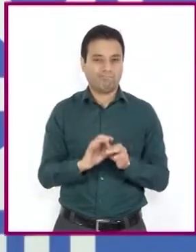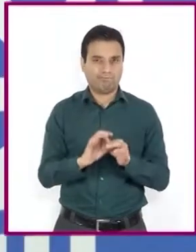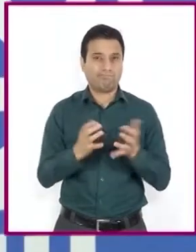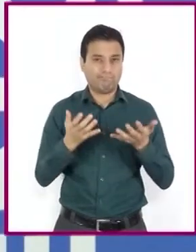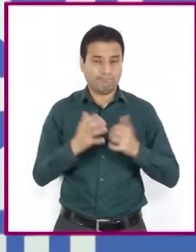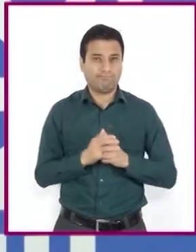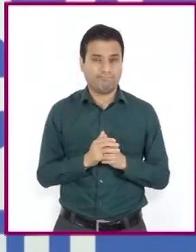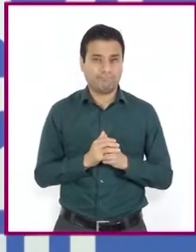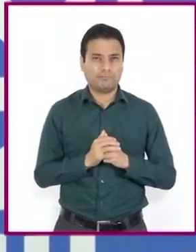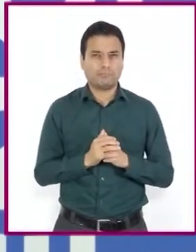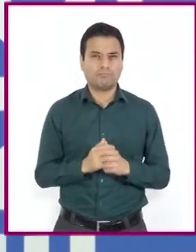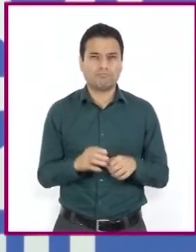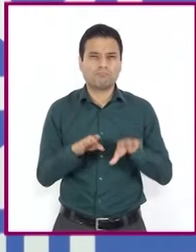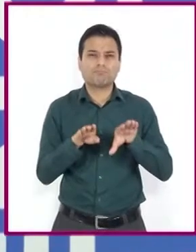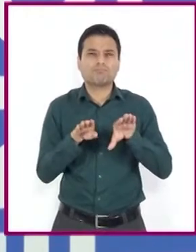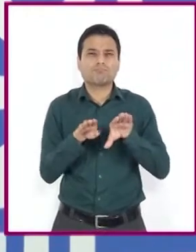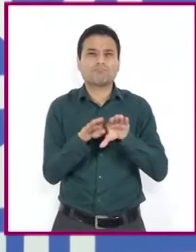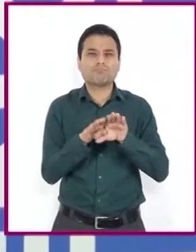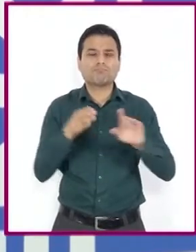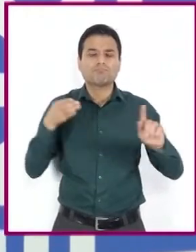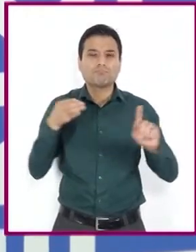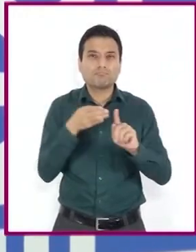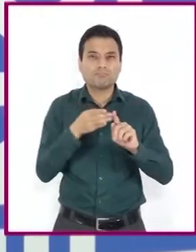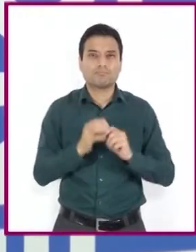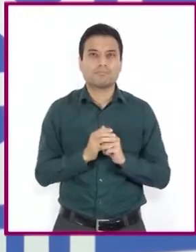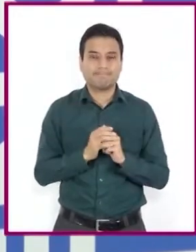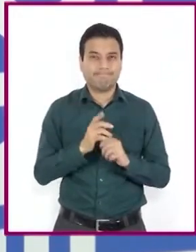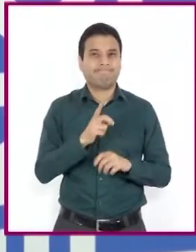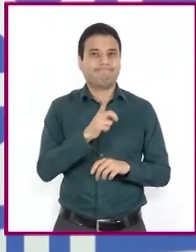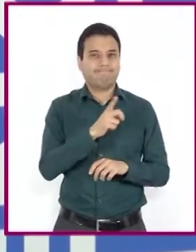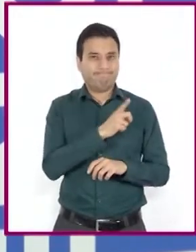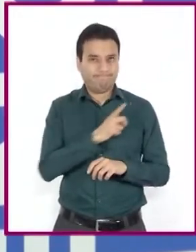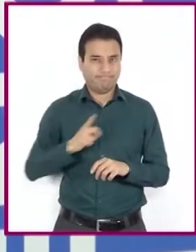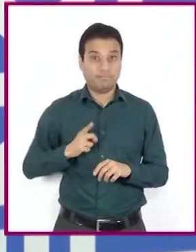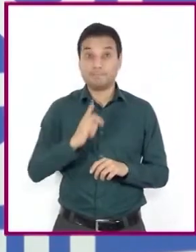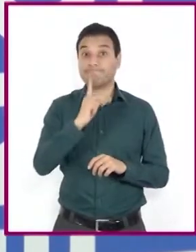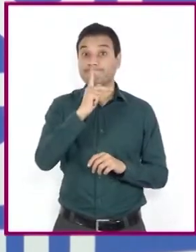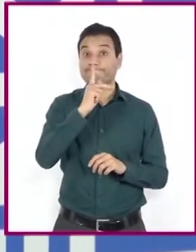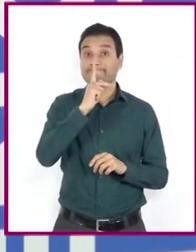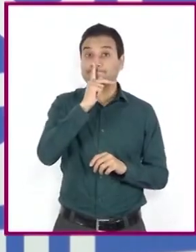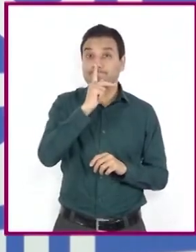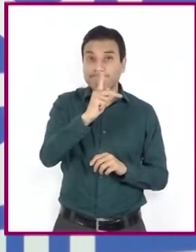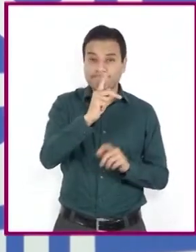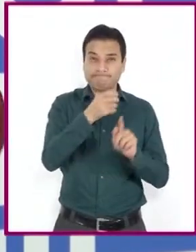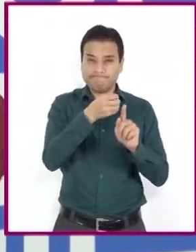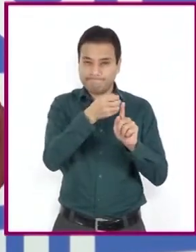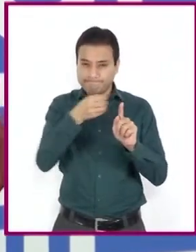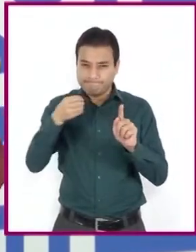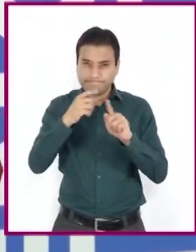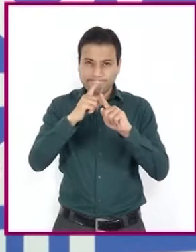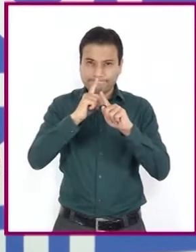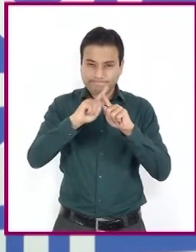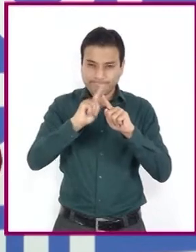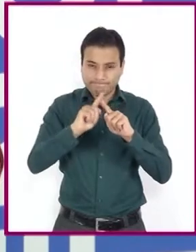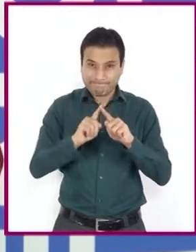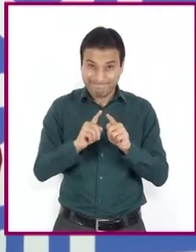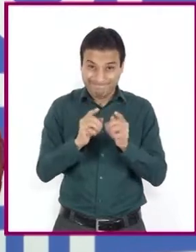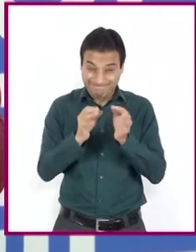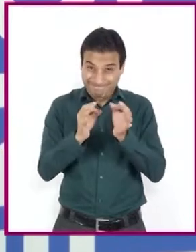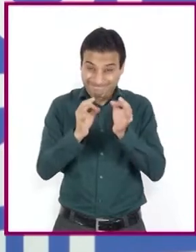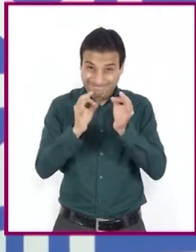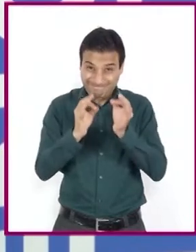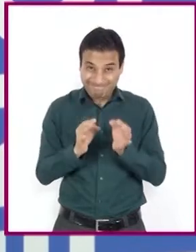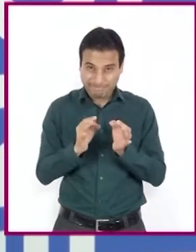para lograrlo, es fundamental que las palabras y las oraciones que conforman el